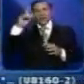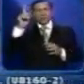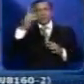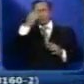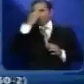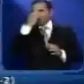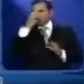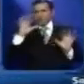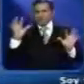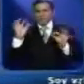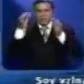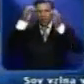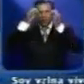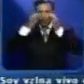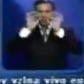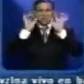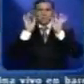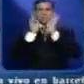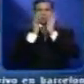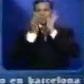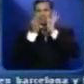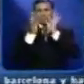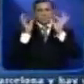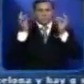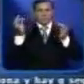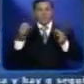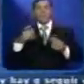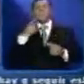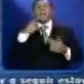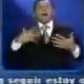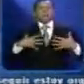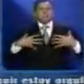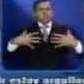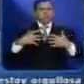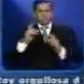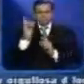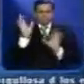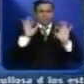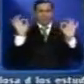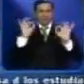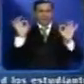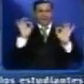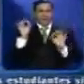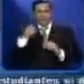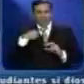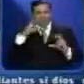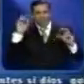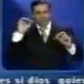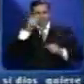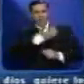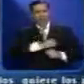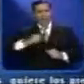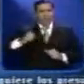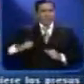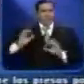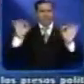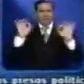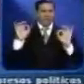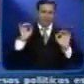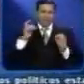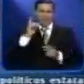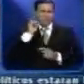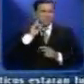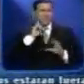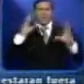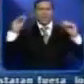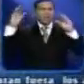incomodaba. Sobre los rumores que indicaban que también había aumentado la talla de sus senos, negó rotundamente esta aseveración y